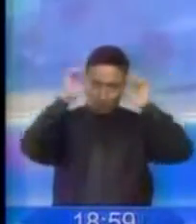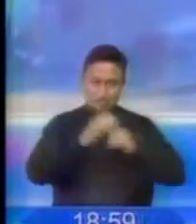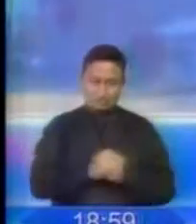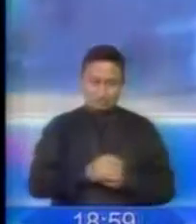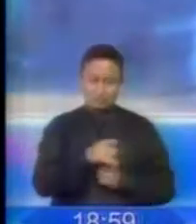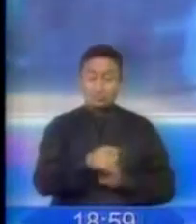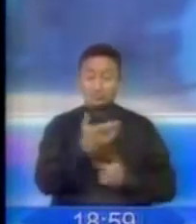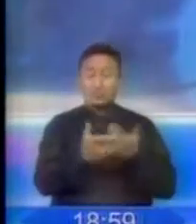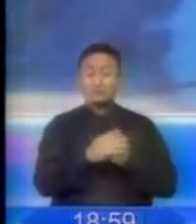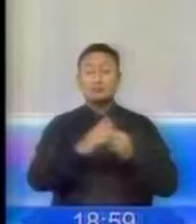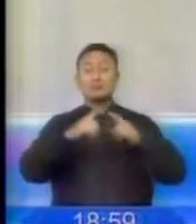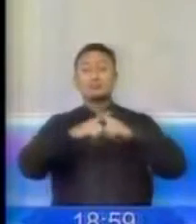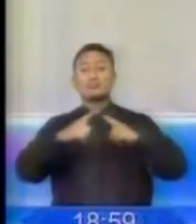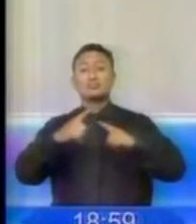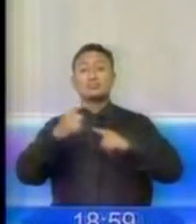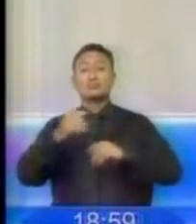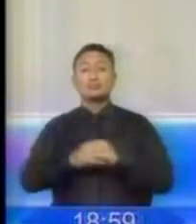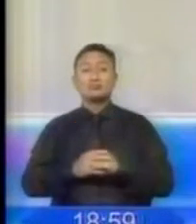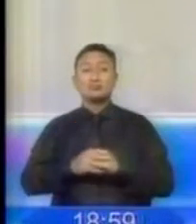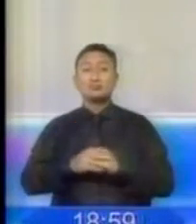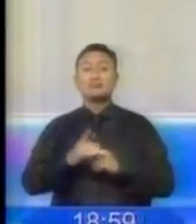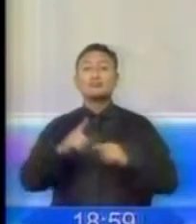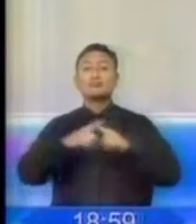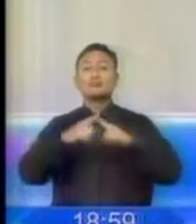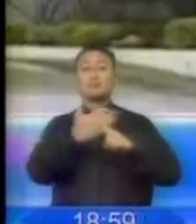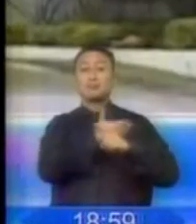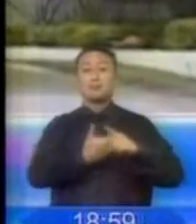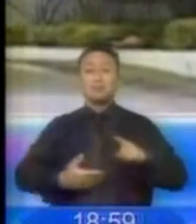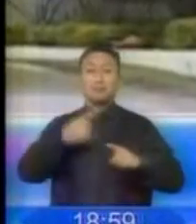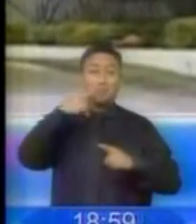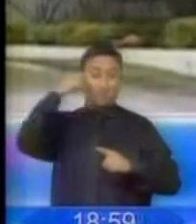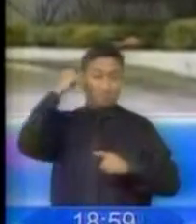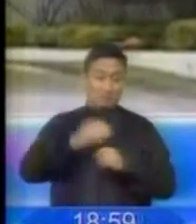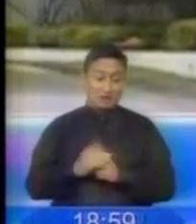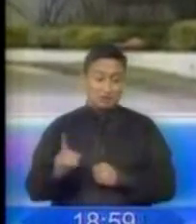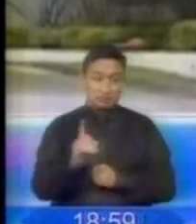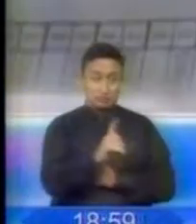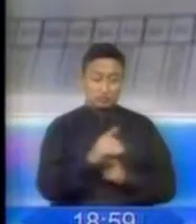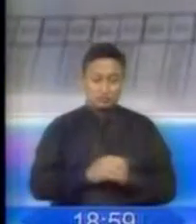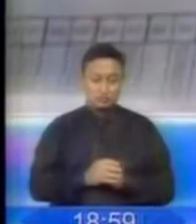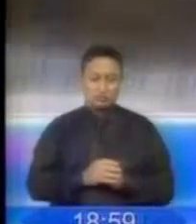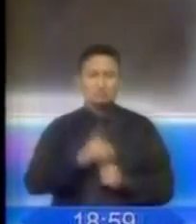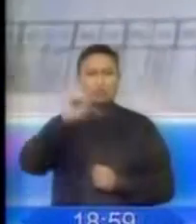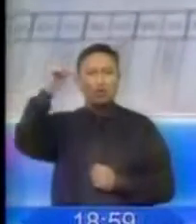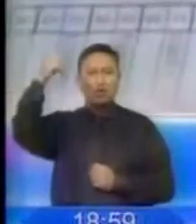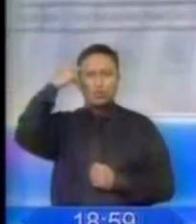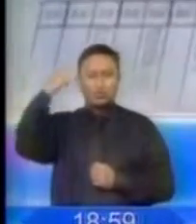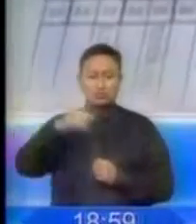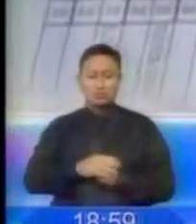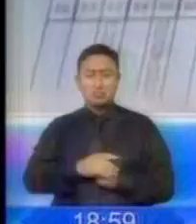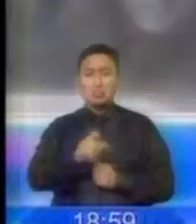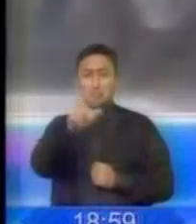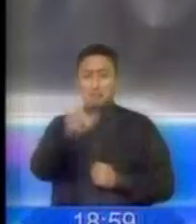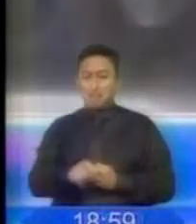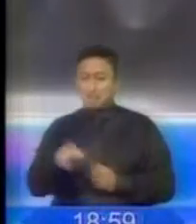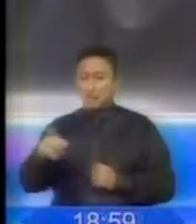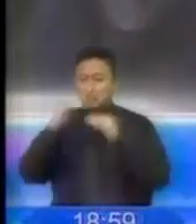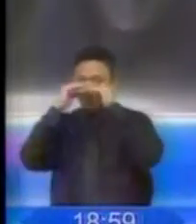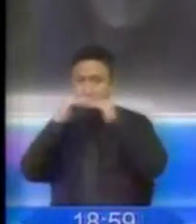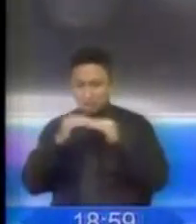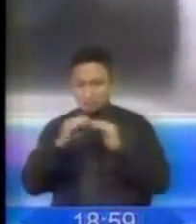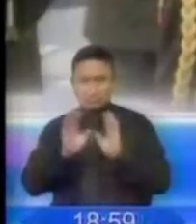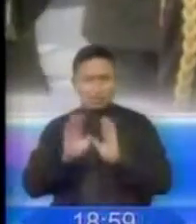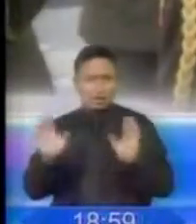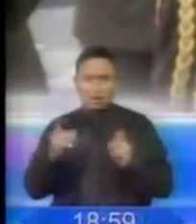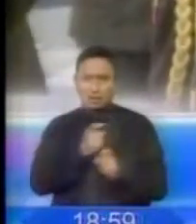un ex colaborador cercano del expresidente Correa, aseguró que este gobierno no persigue ni espía a ningún